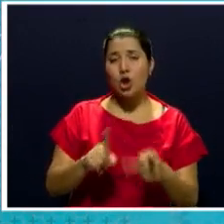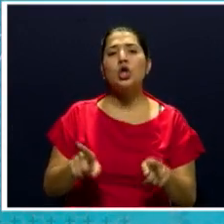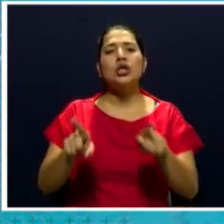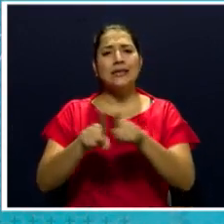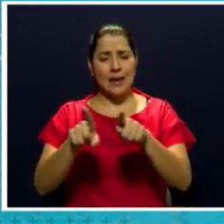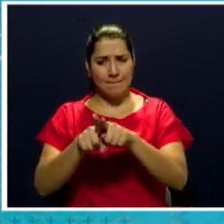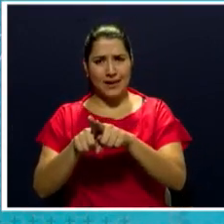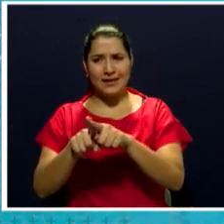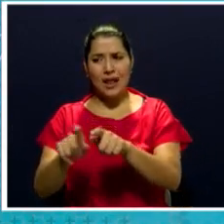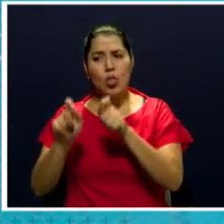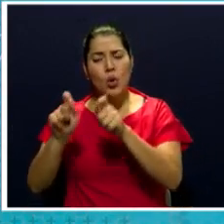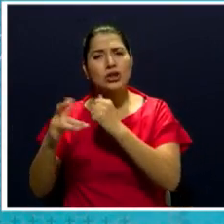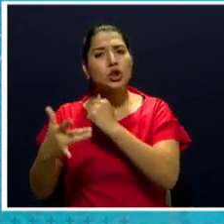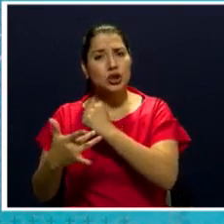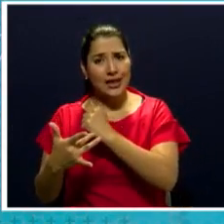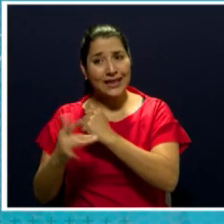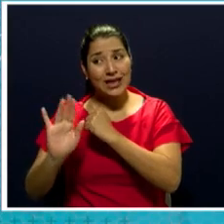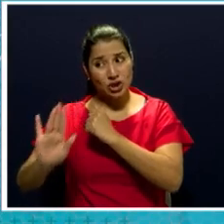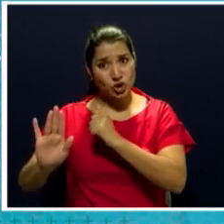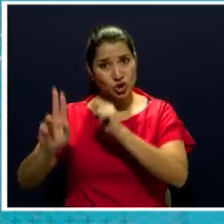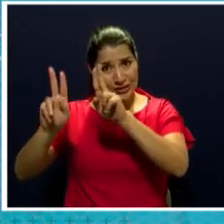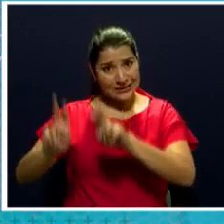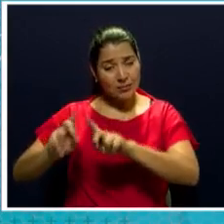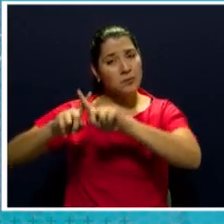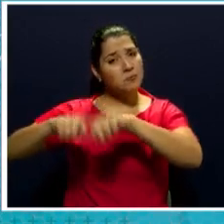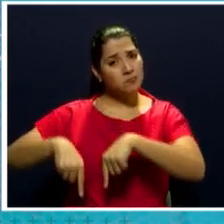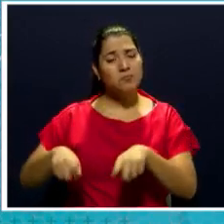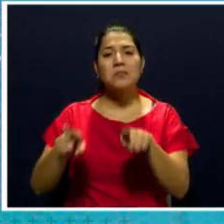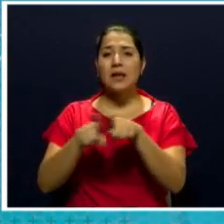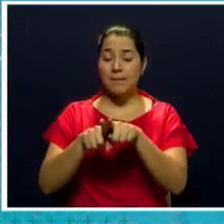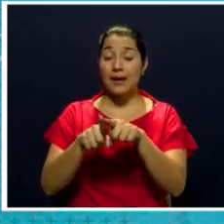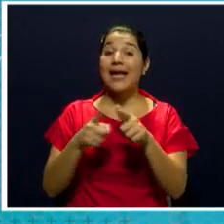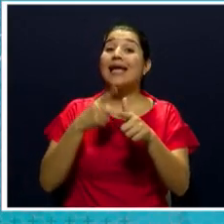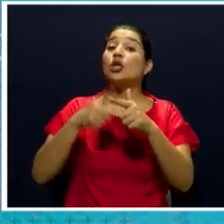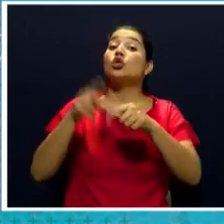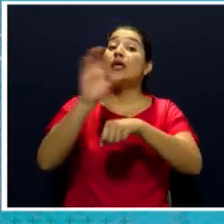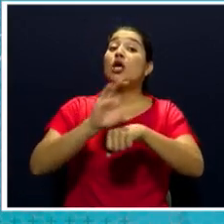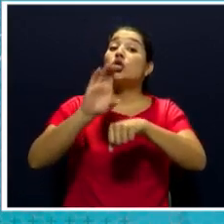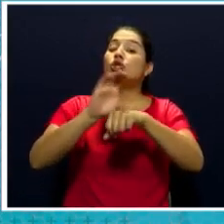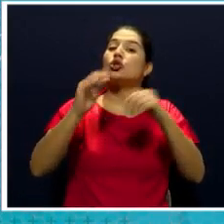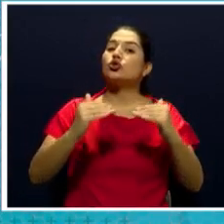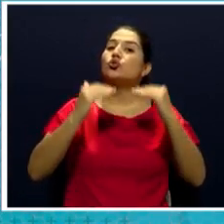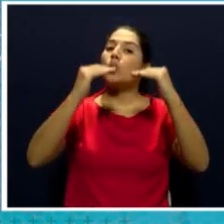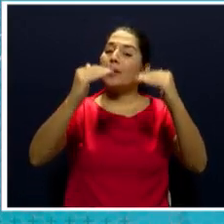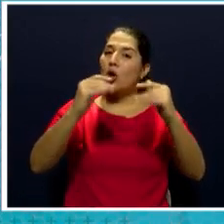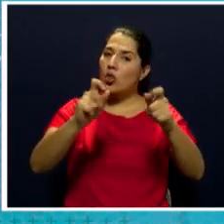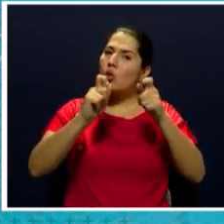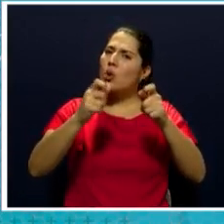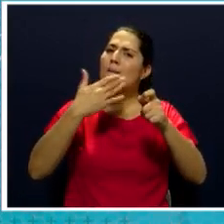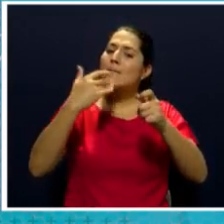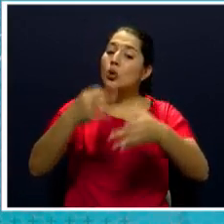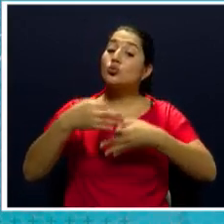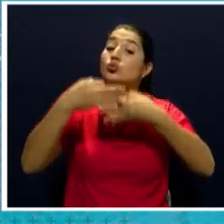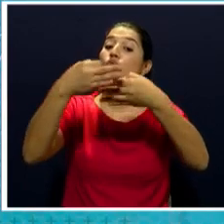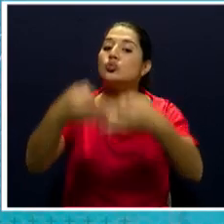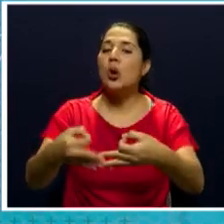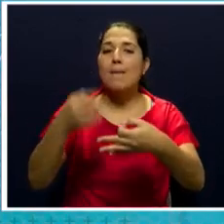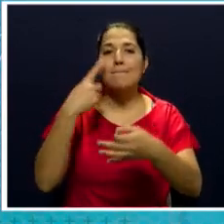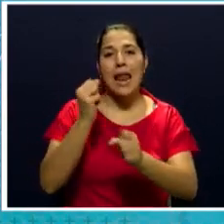formación técnica, y entonces se decidió por parte del Consejo Superior de Educación posponerlas para el año